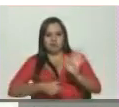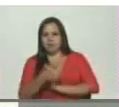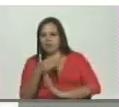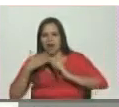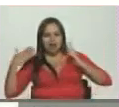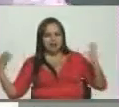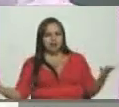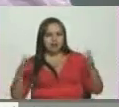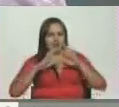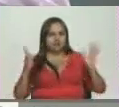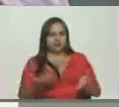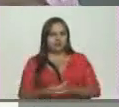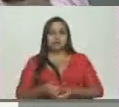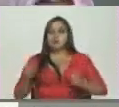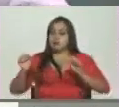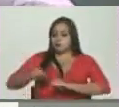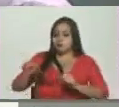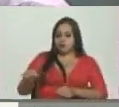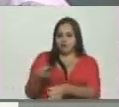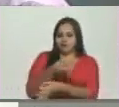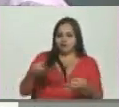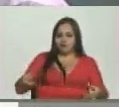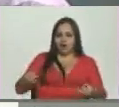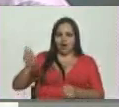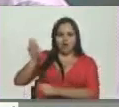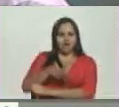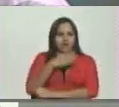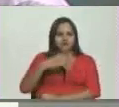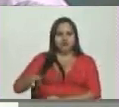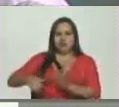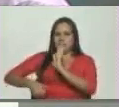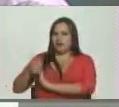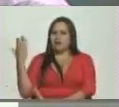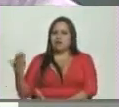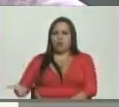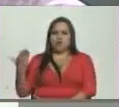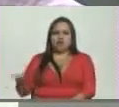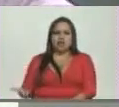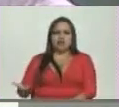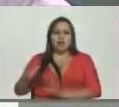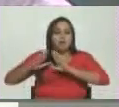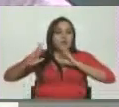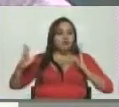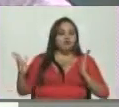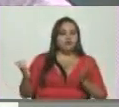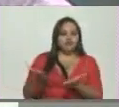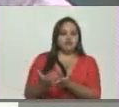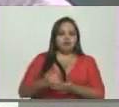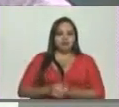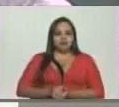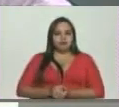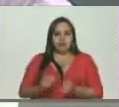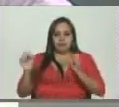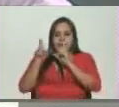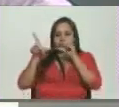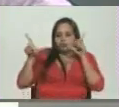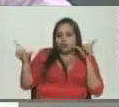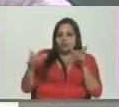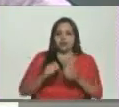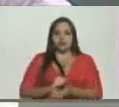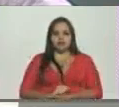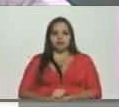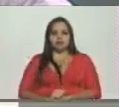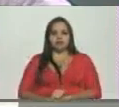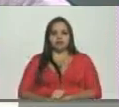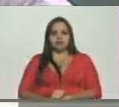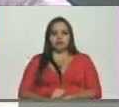que tengamos la orquesta más importante a nivel mundial, pues es impresionante, ¿no? Y sobre todo